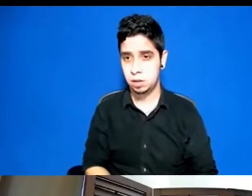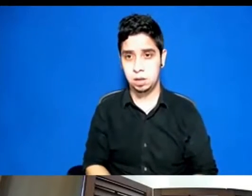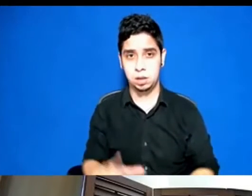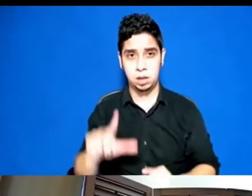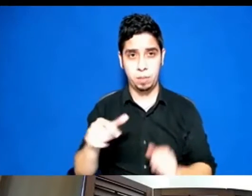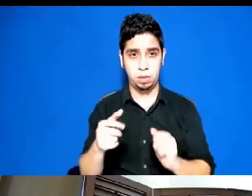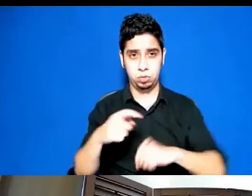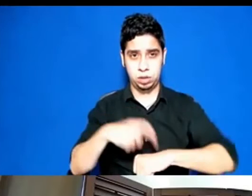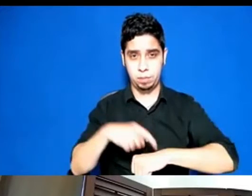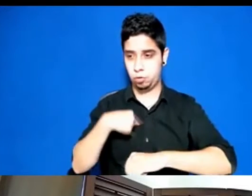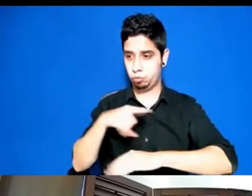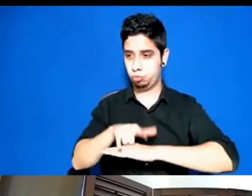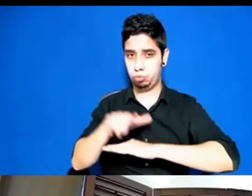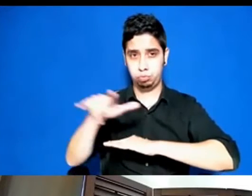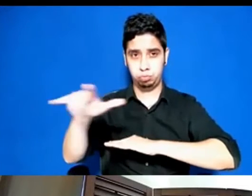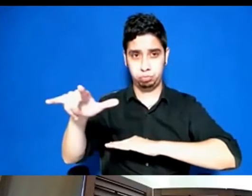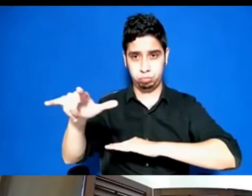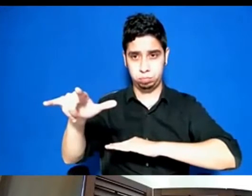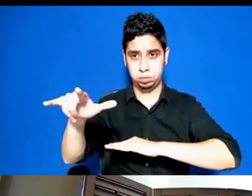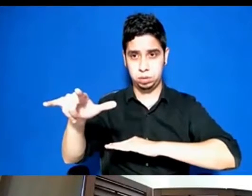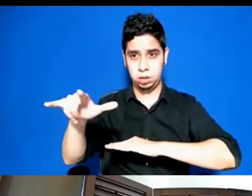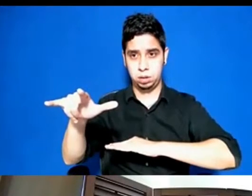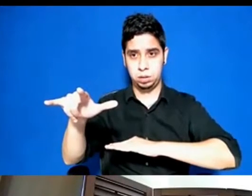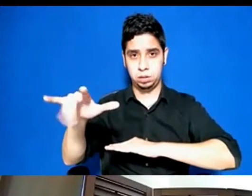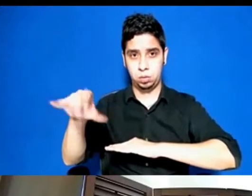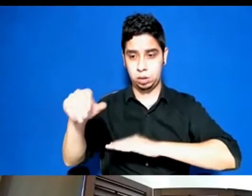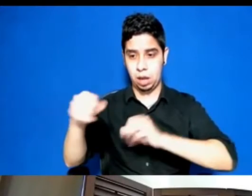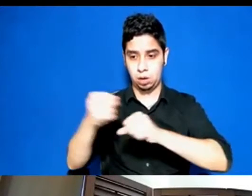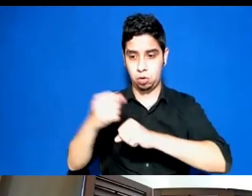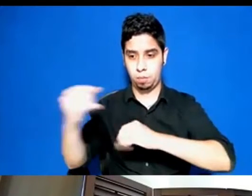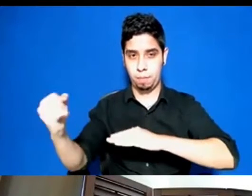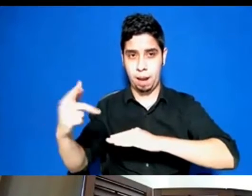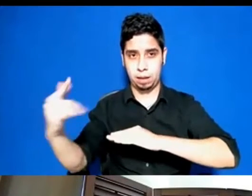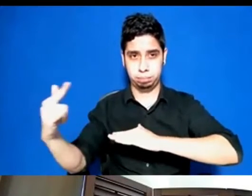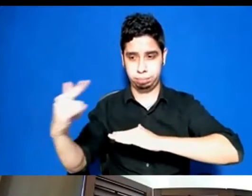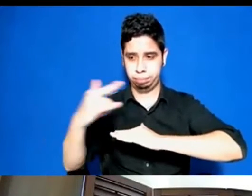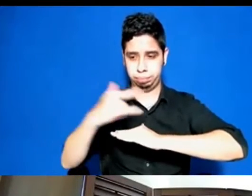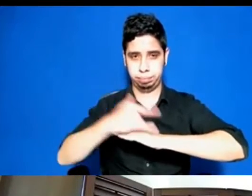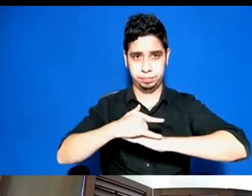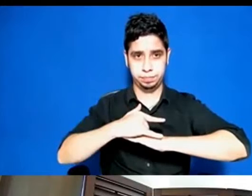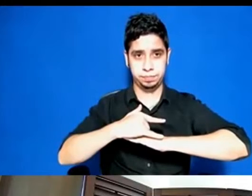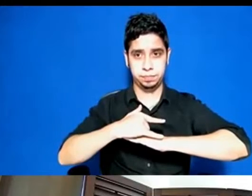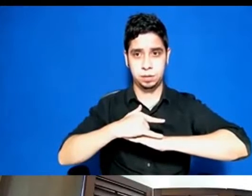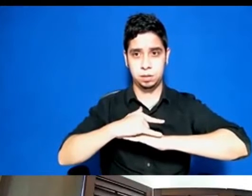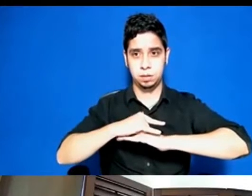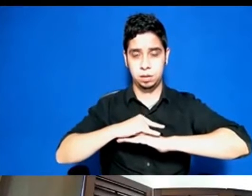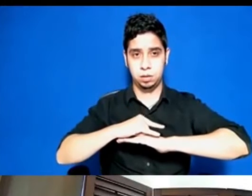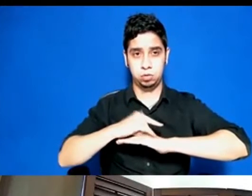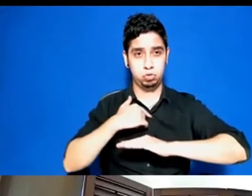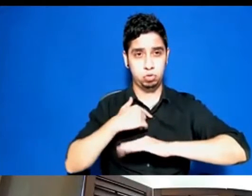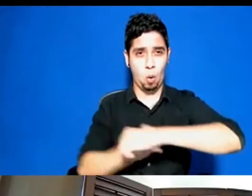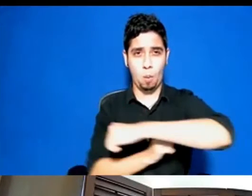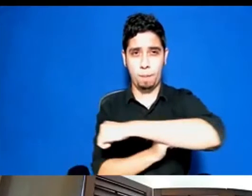y pasado mis 50 años regreso. Y de un balcón, pues de mi